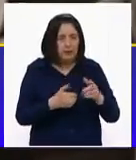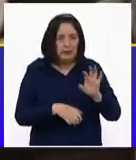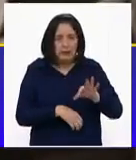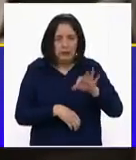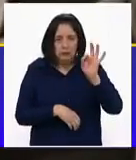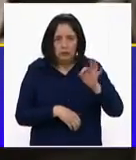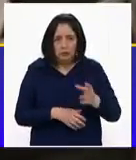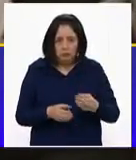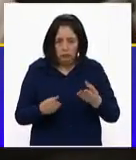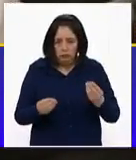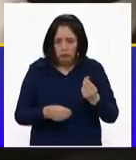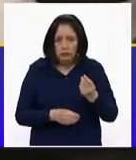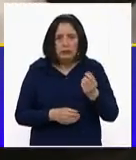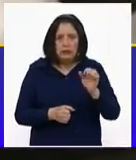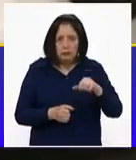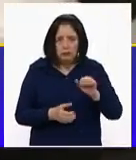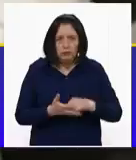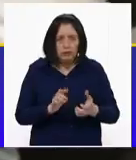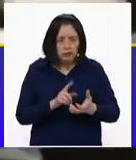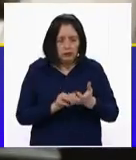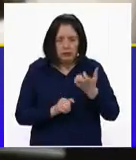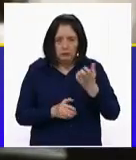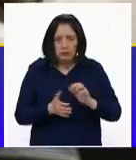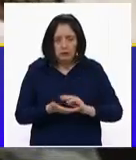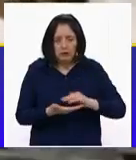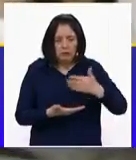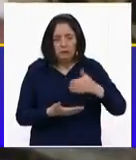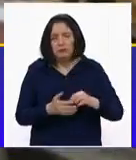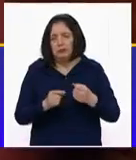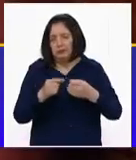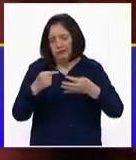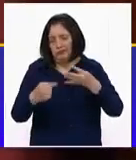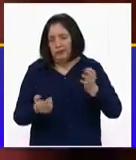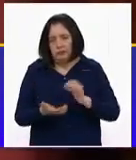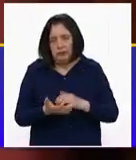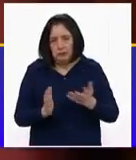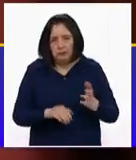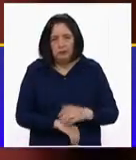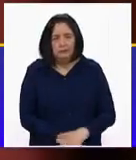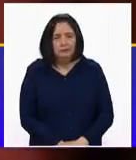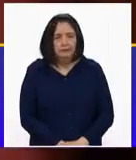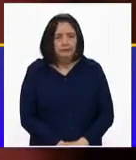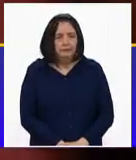encontró fuertes sumas de dinero, celulares, laptops, entre otros.